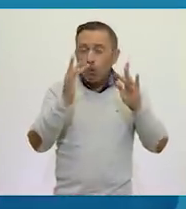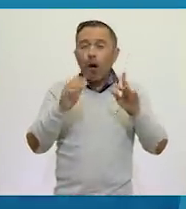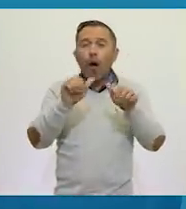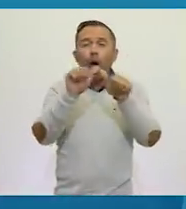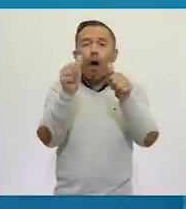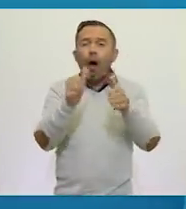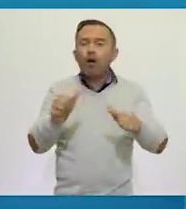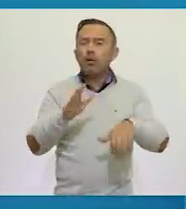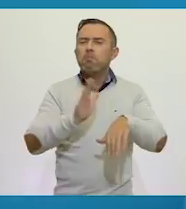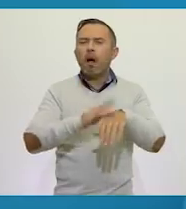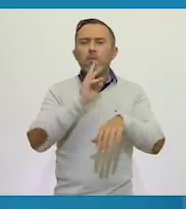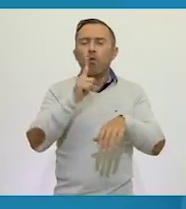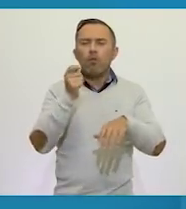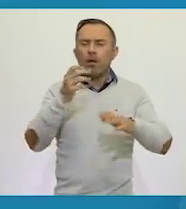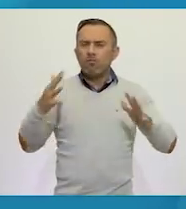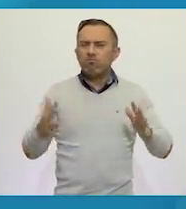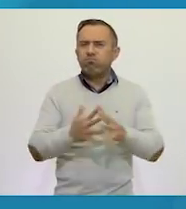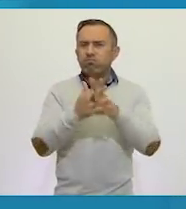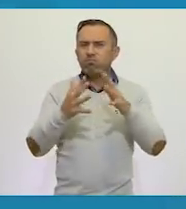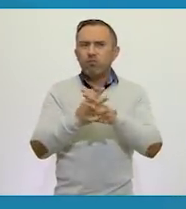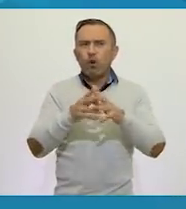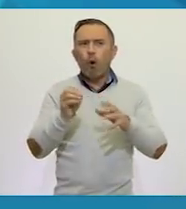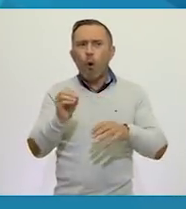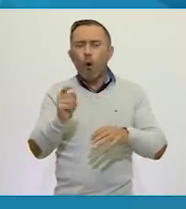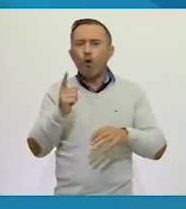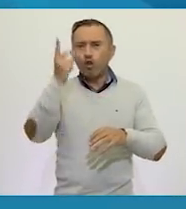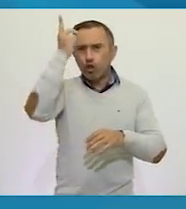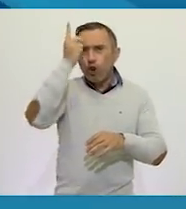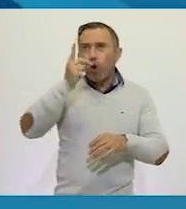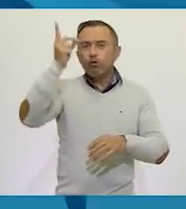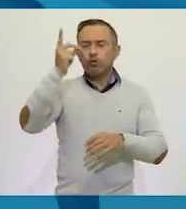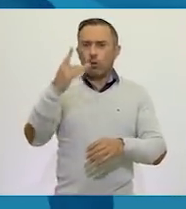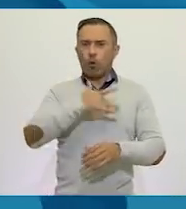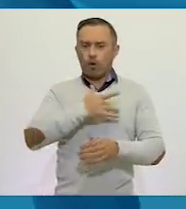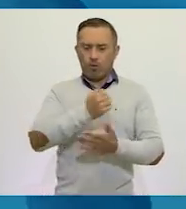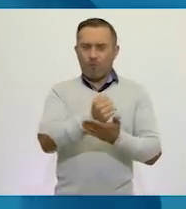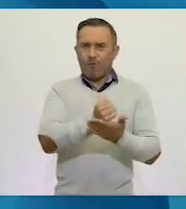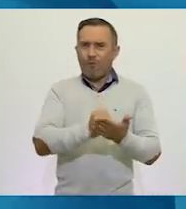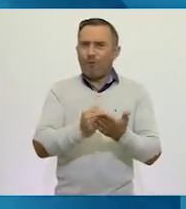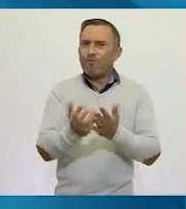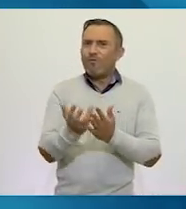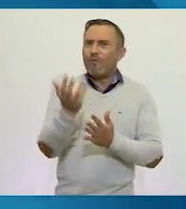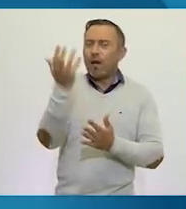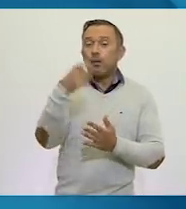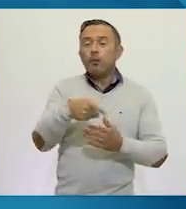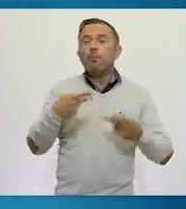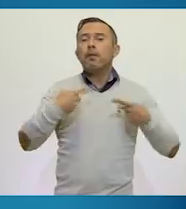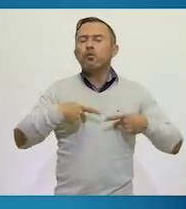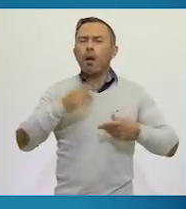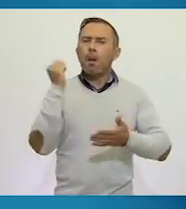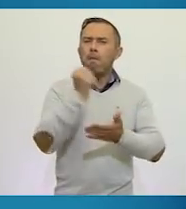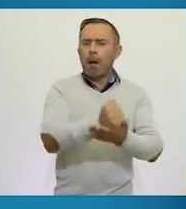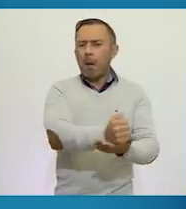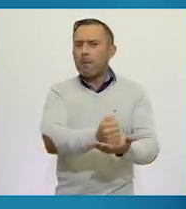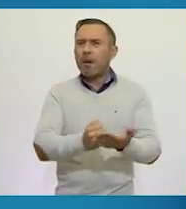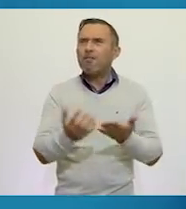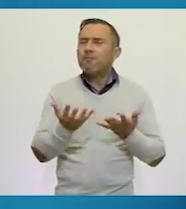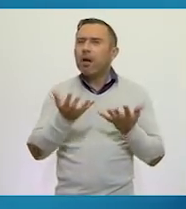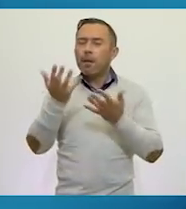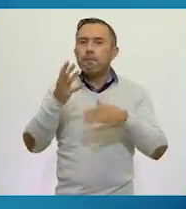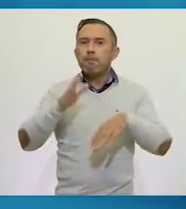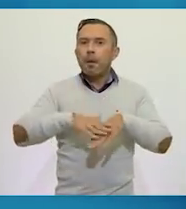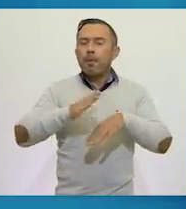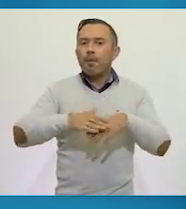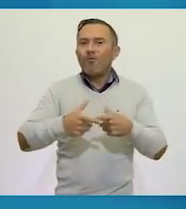con escenas de batallas o de dioses devorando corazones. Así aumentó la práctica de los sacrificios humanos y del Zompantli.